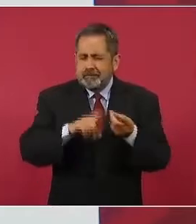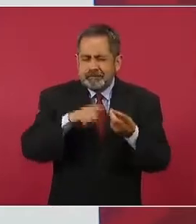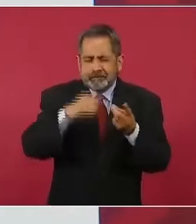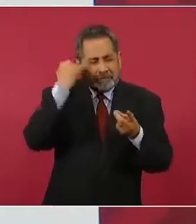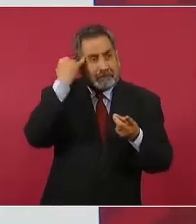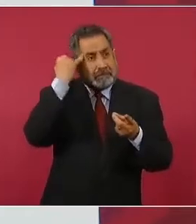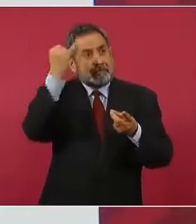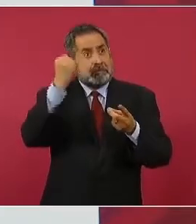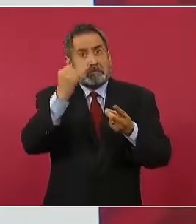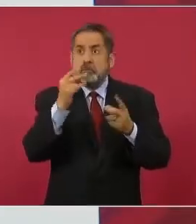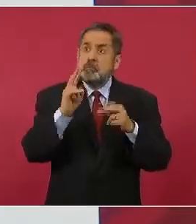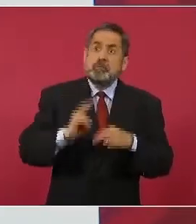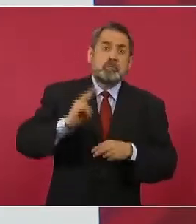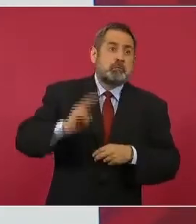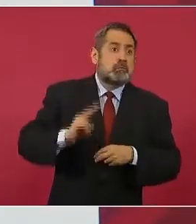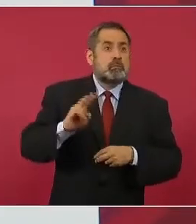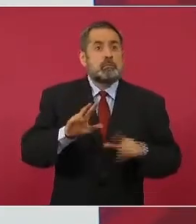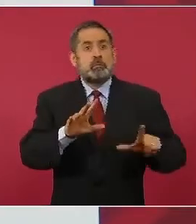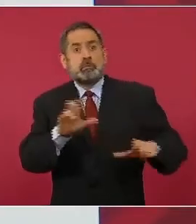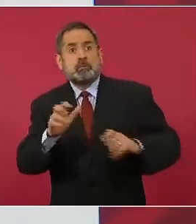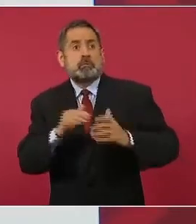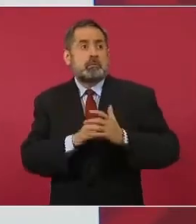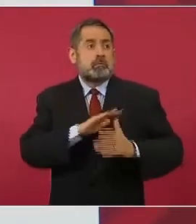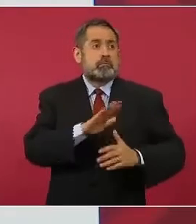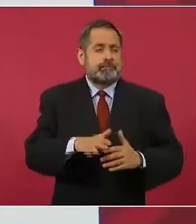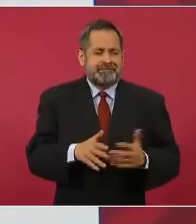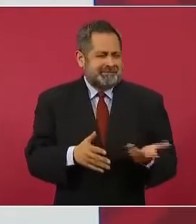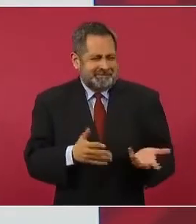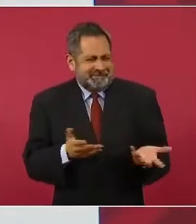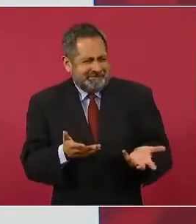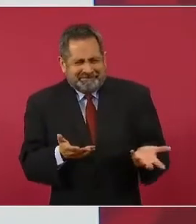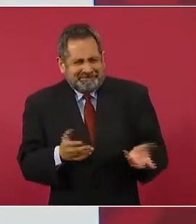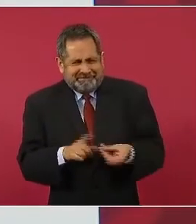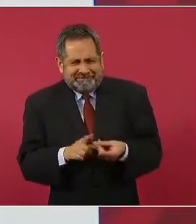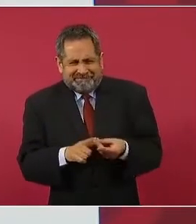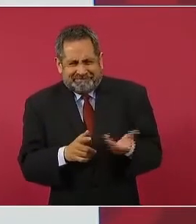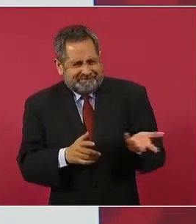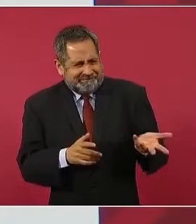Lamentablemente me han perdido la vida 303,000.